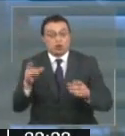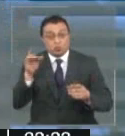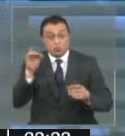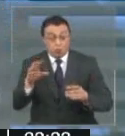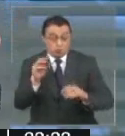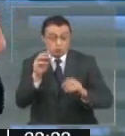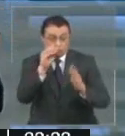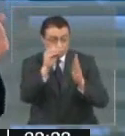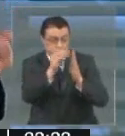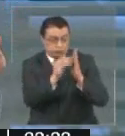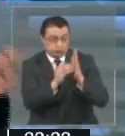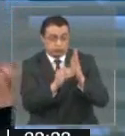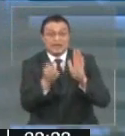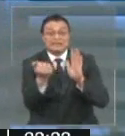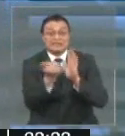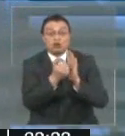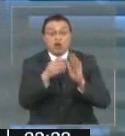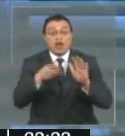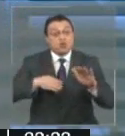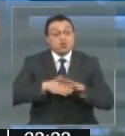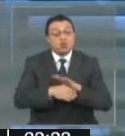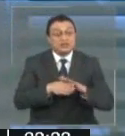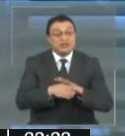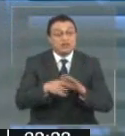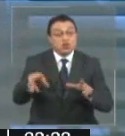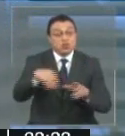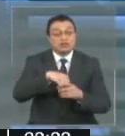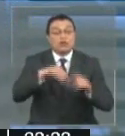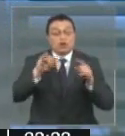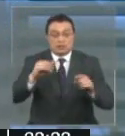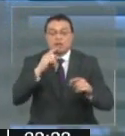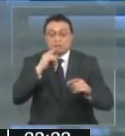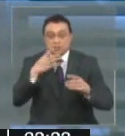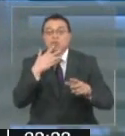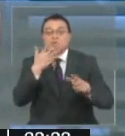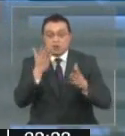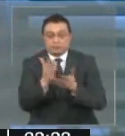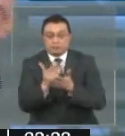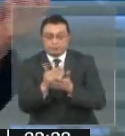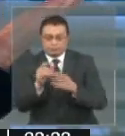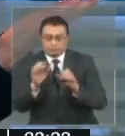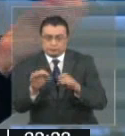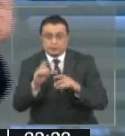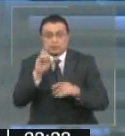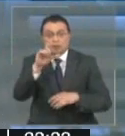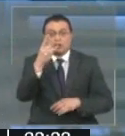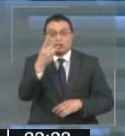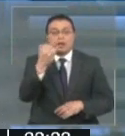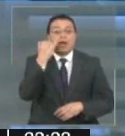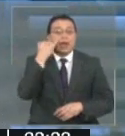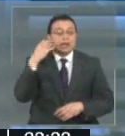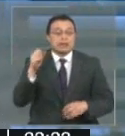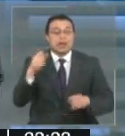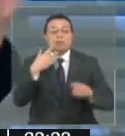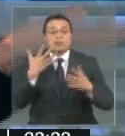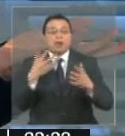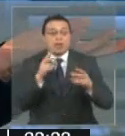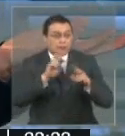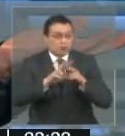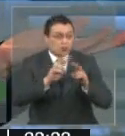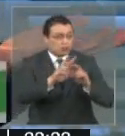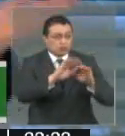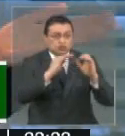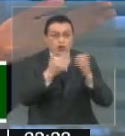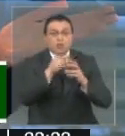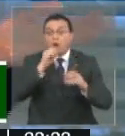este registro que se autodiagnostiquen si son accesibles o no, sino también generar una guía para desmitificar, para, como esto que tú dices, ¿tengo que destruir todo para